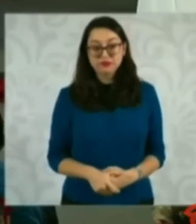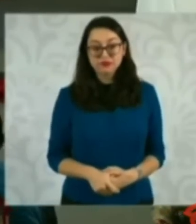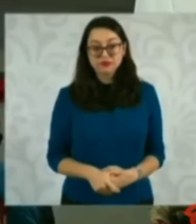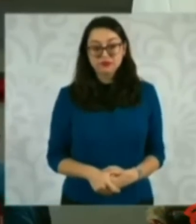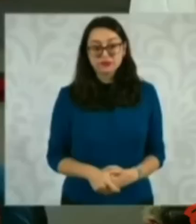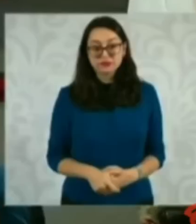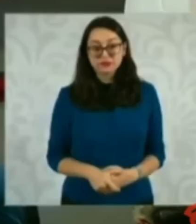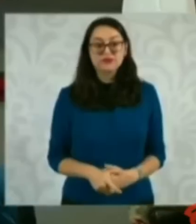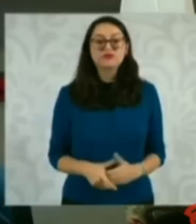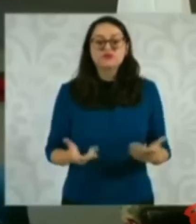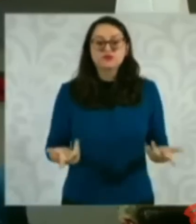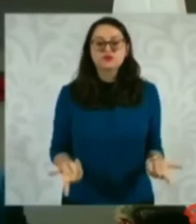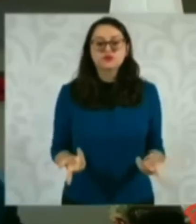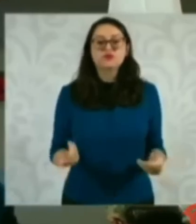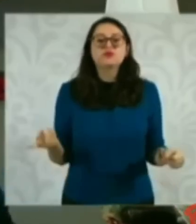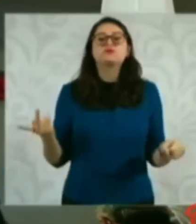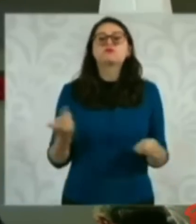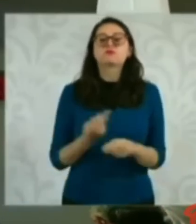¿por qué digo esto?